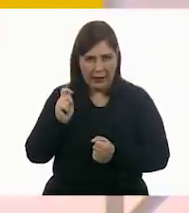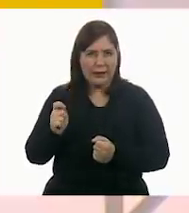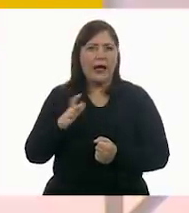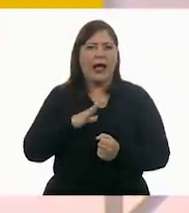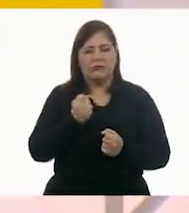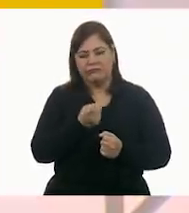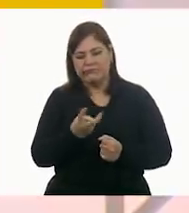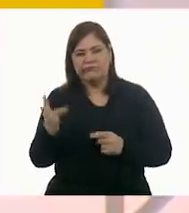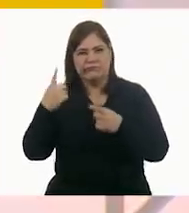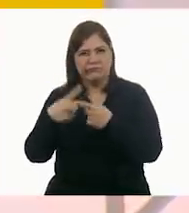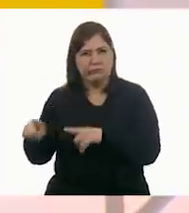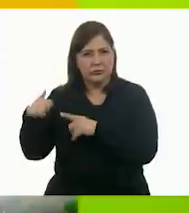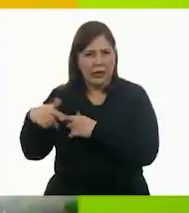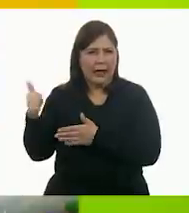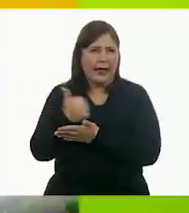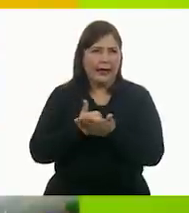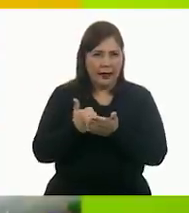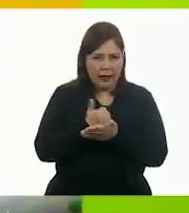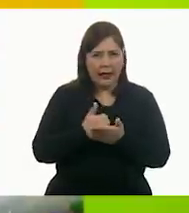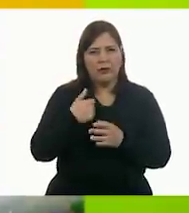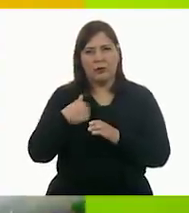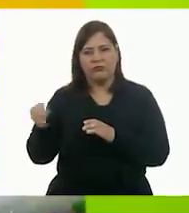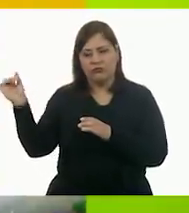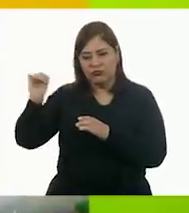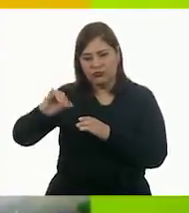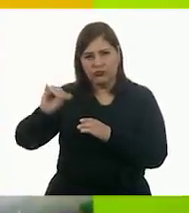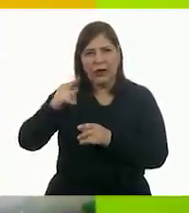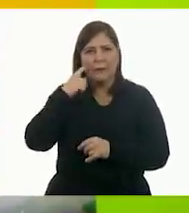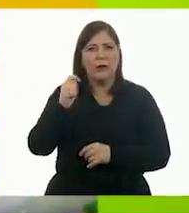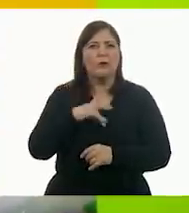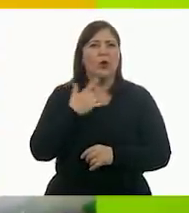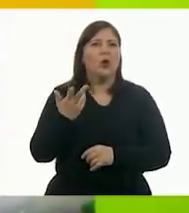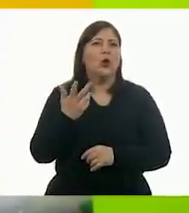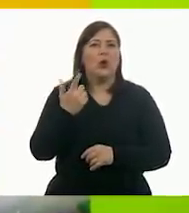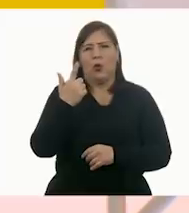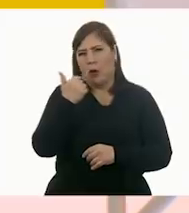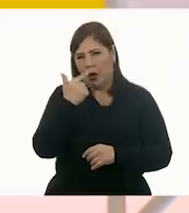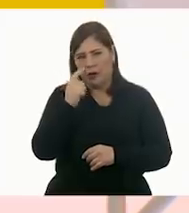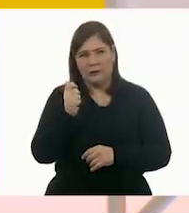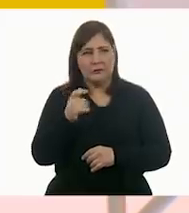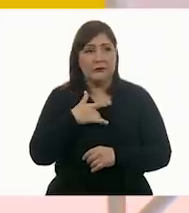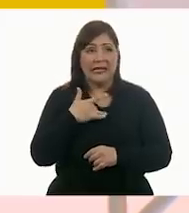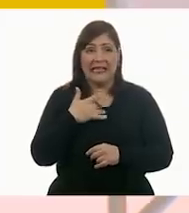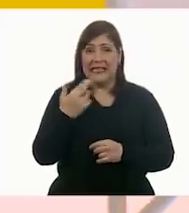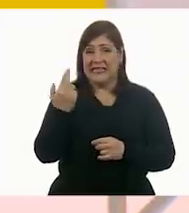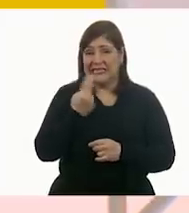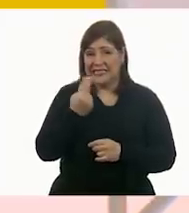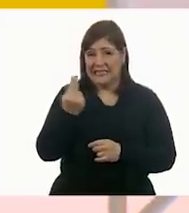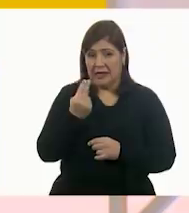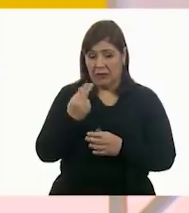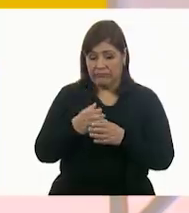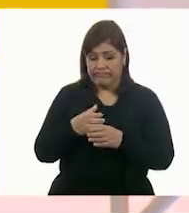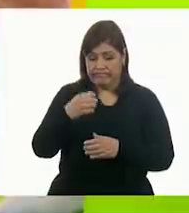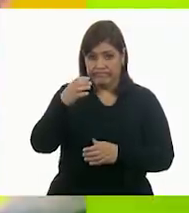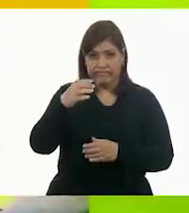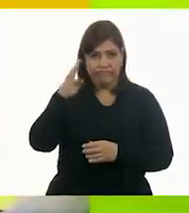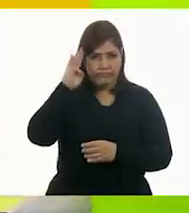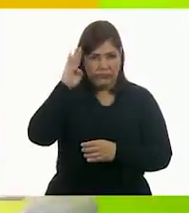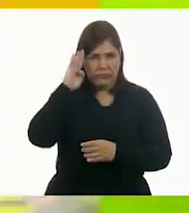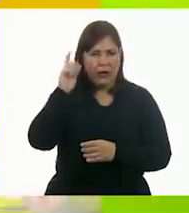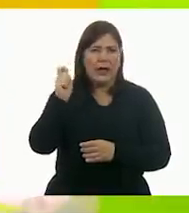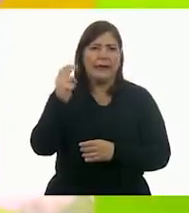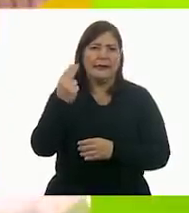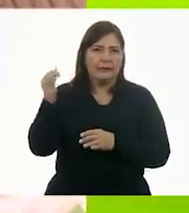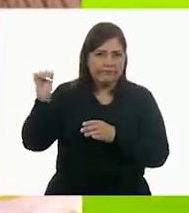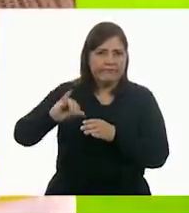azules. Le voy a combinar con rojo. Tienes que ponerle mucho porque nuestra botella es un poco grande. Muy bien.